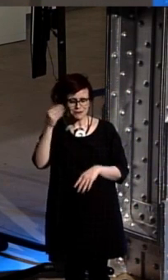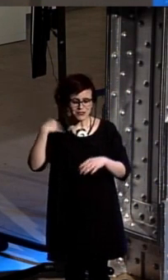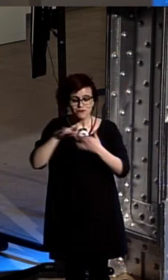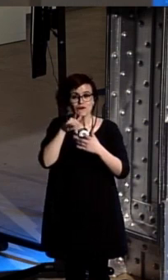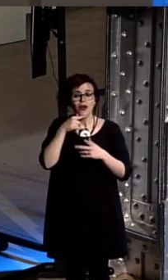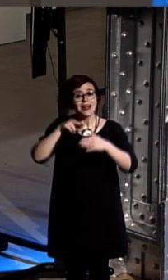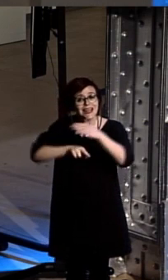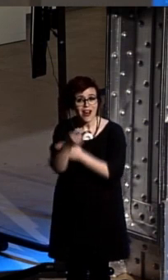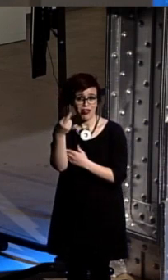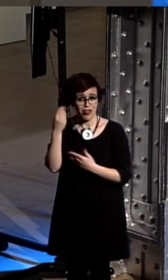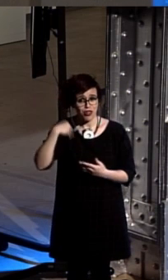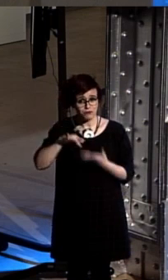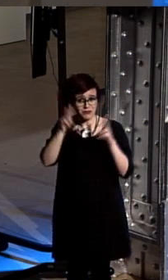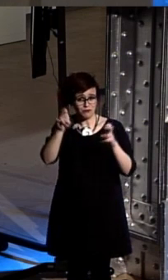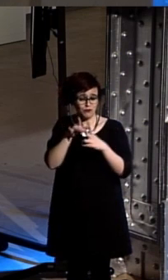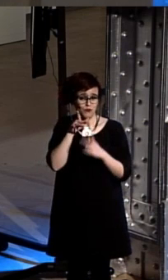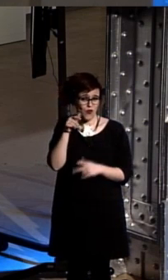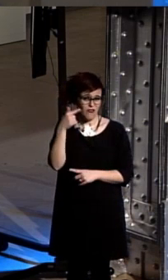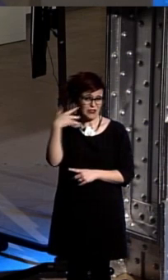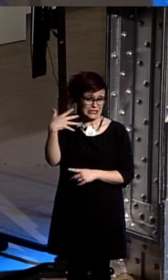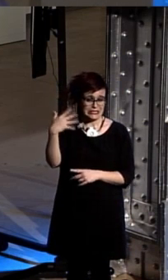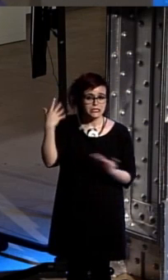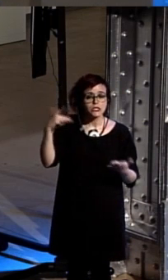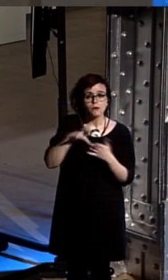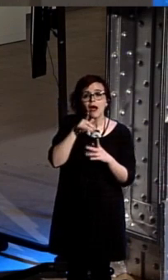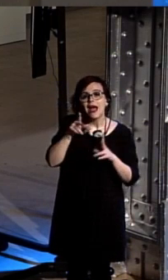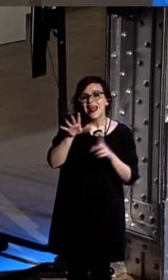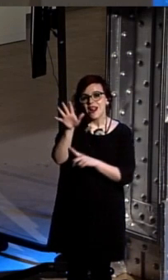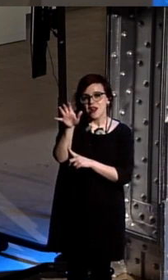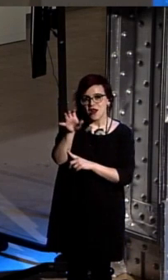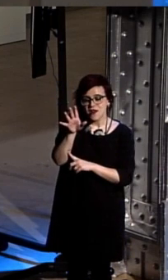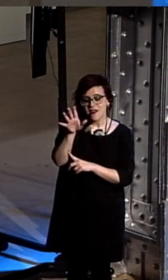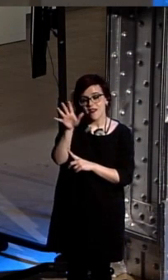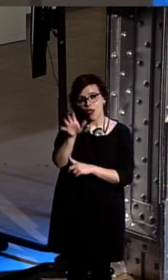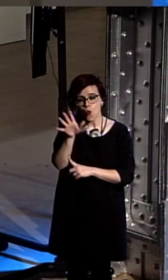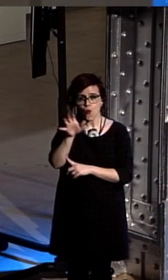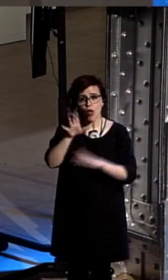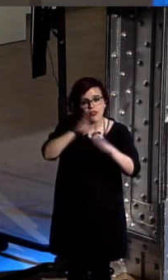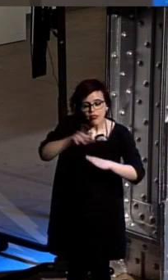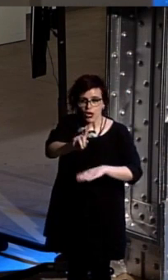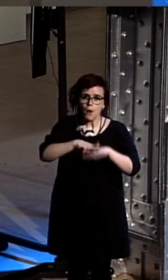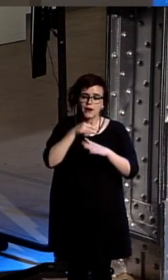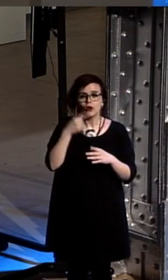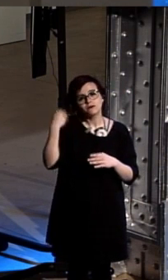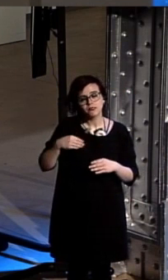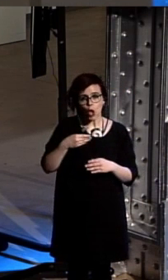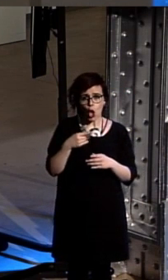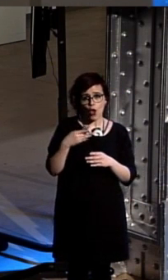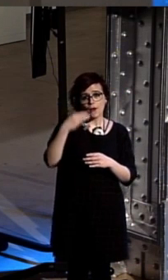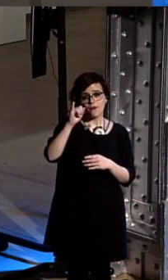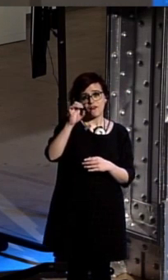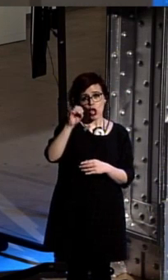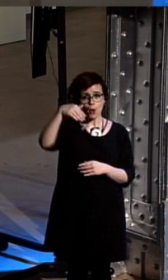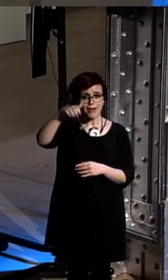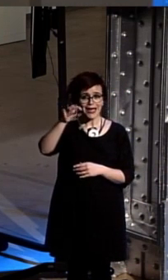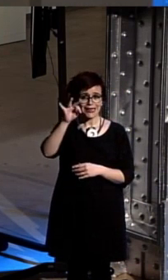Bueno, no es que estén utilizando realmente la neurociencia, están utilizando más la biométrica, pero ya veremos cómo utilizaron esto más